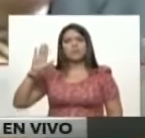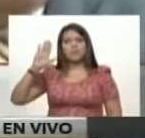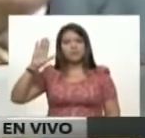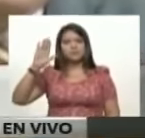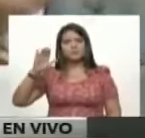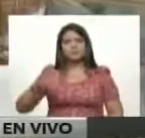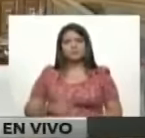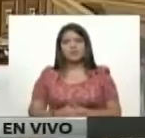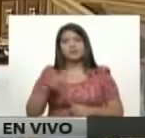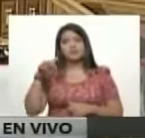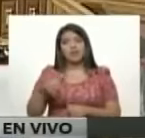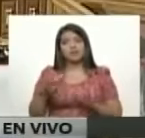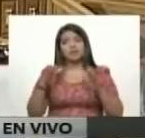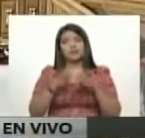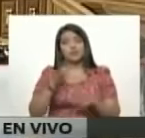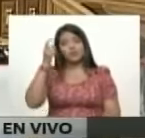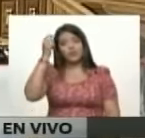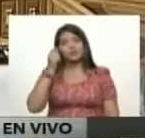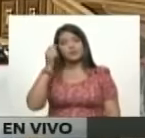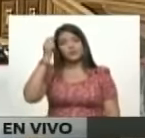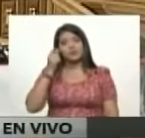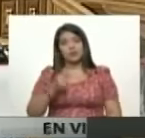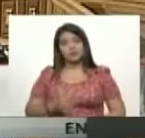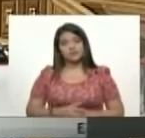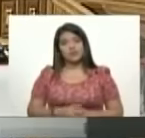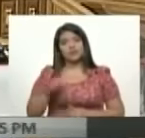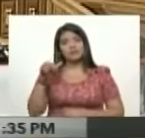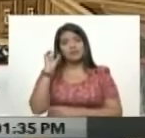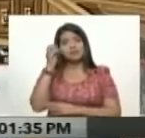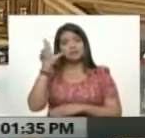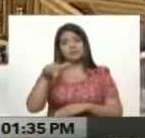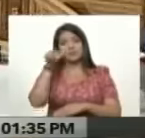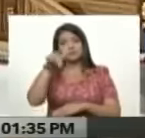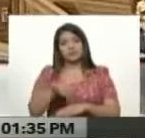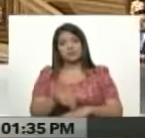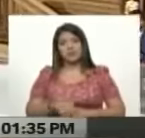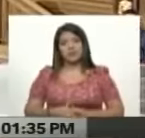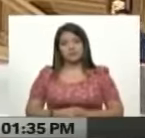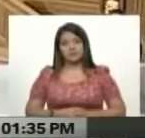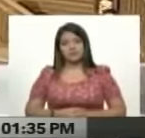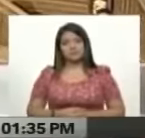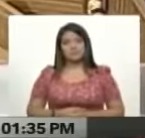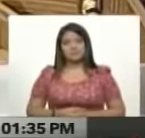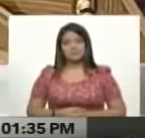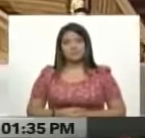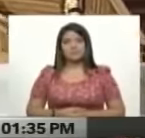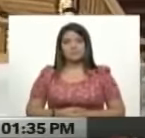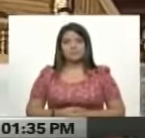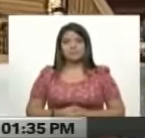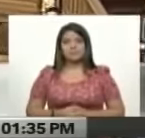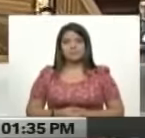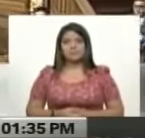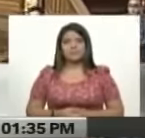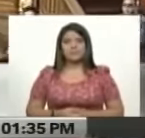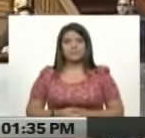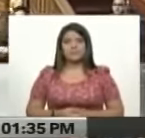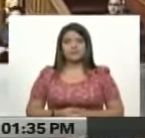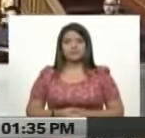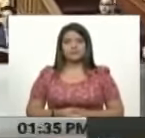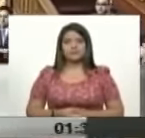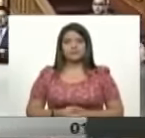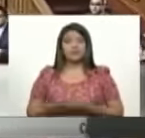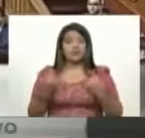de esta Cámara y de esta Asamblea Nacional. Y por supuesto, una tarea inmediata